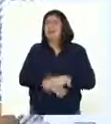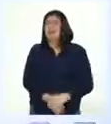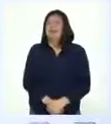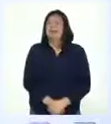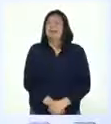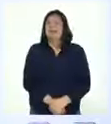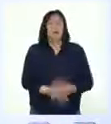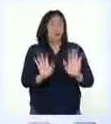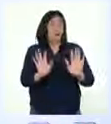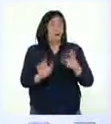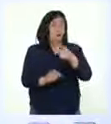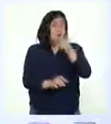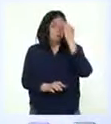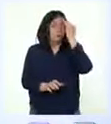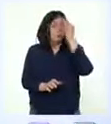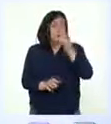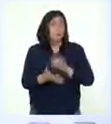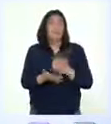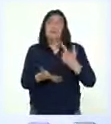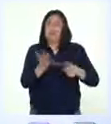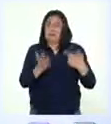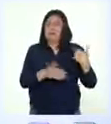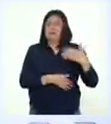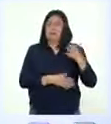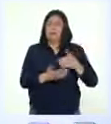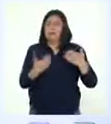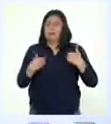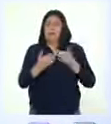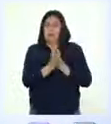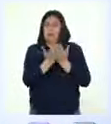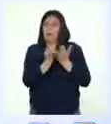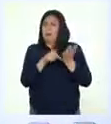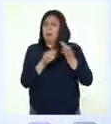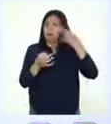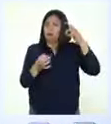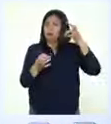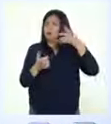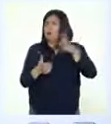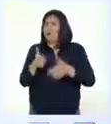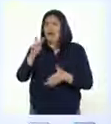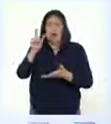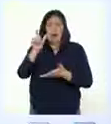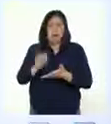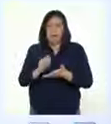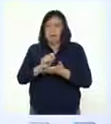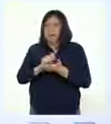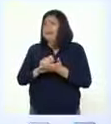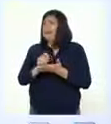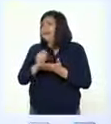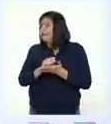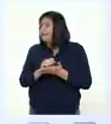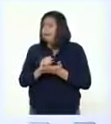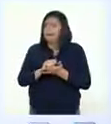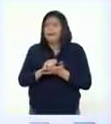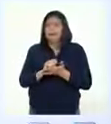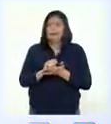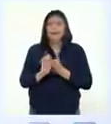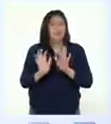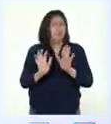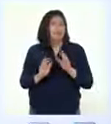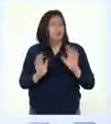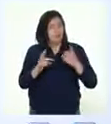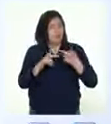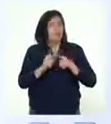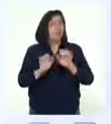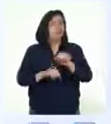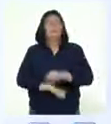divertido. Y como bien saben nuestra rutina, tengan a la mano sus cuadernos, sus hojas de papel, sus lápices, lapicero para tomar sus apuntes,